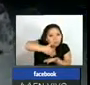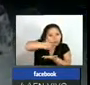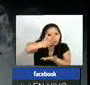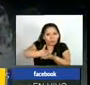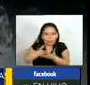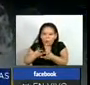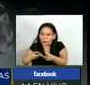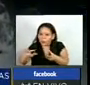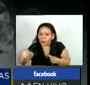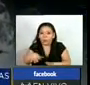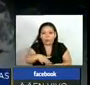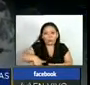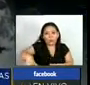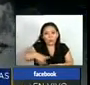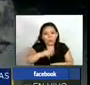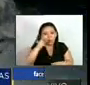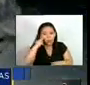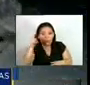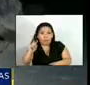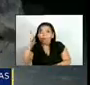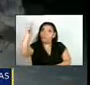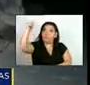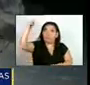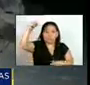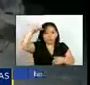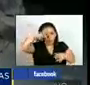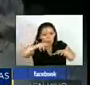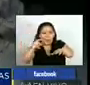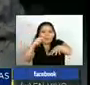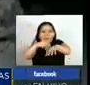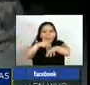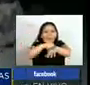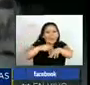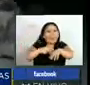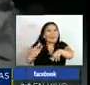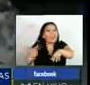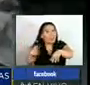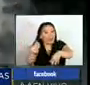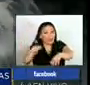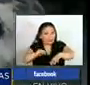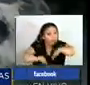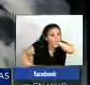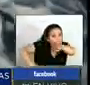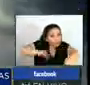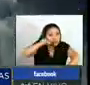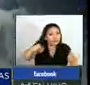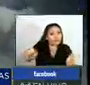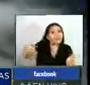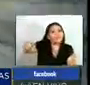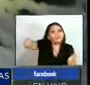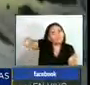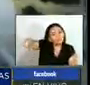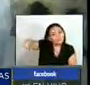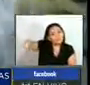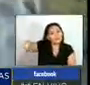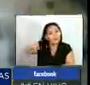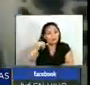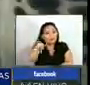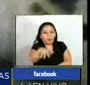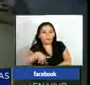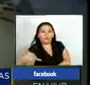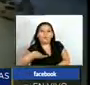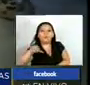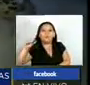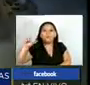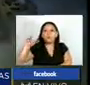hábitat. Etiquetas satelitales son adheridas al caparazón de las tortugas hembras en las Islas Salomón, para poder entender mejor su